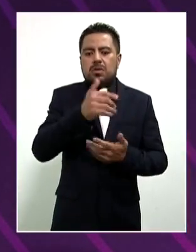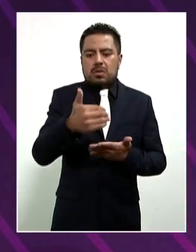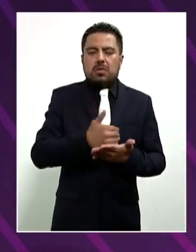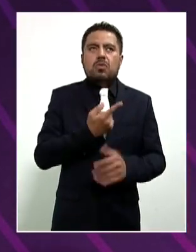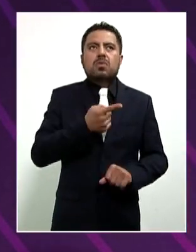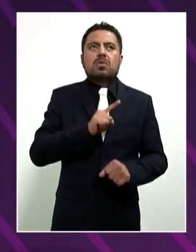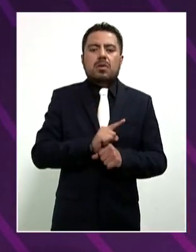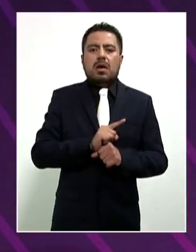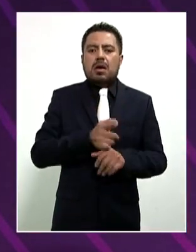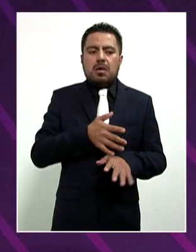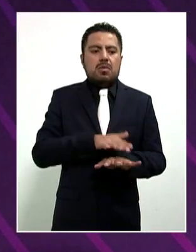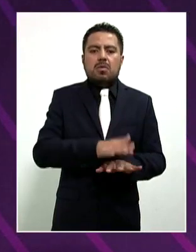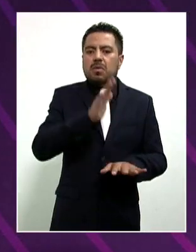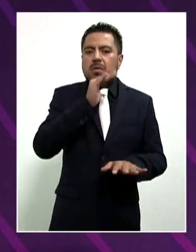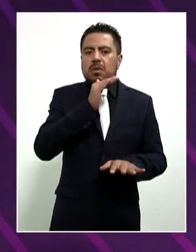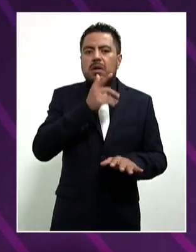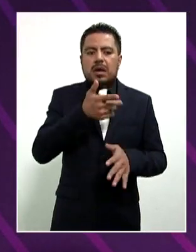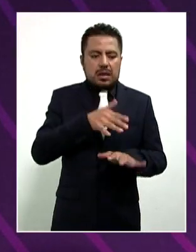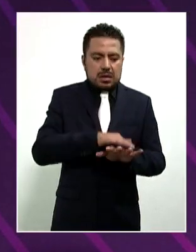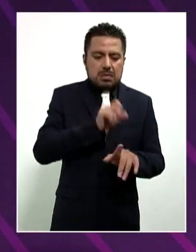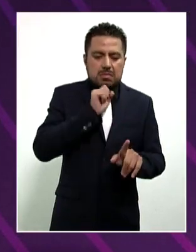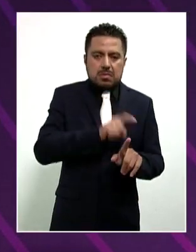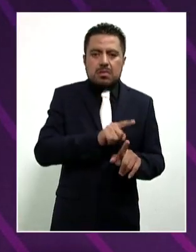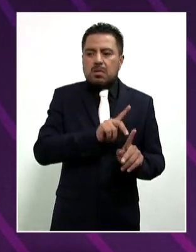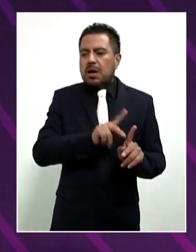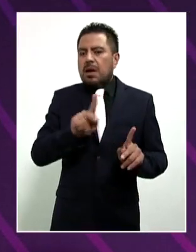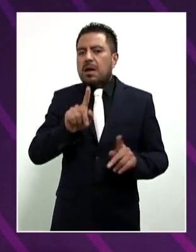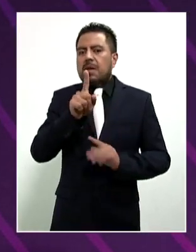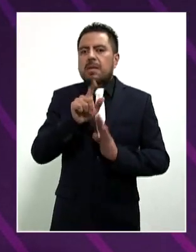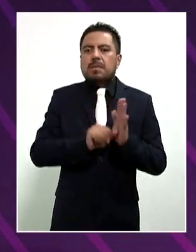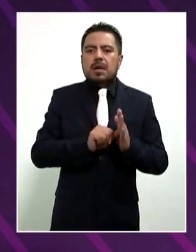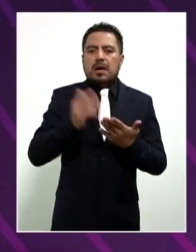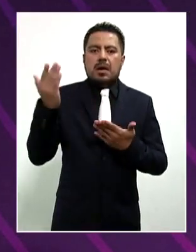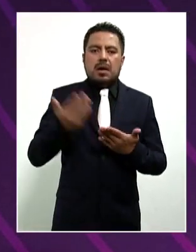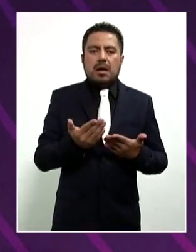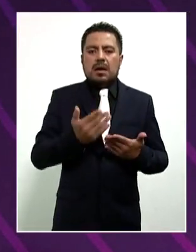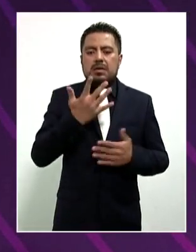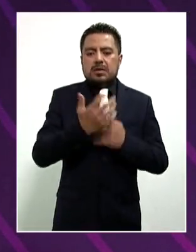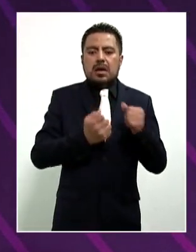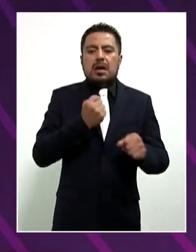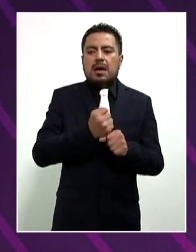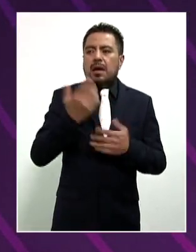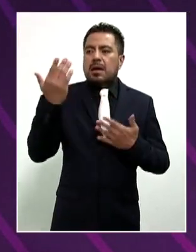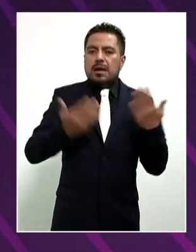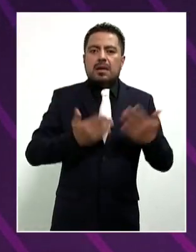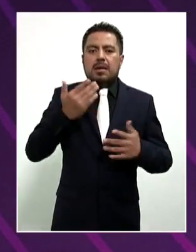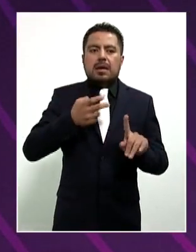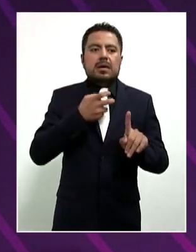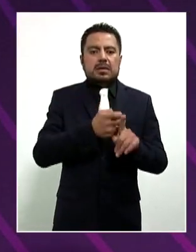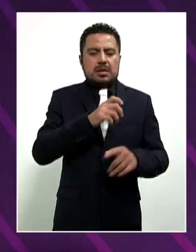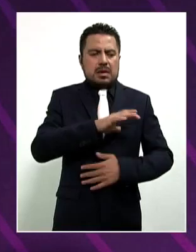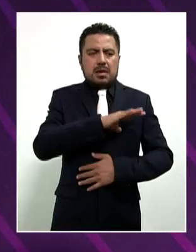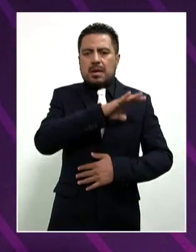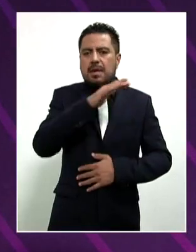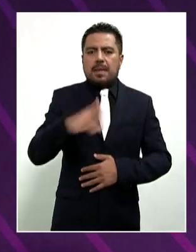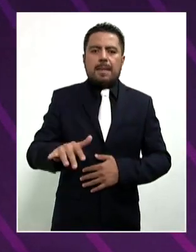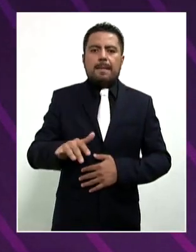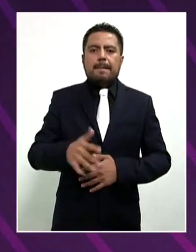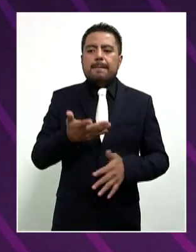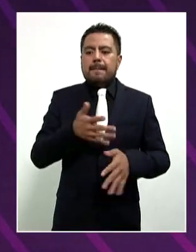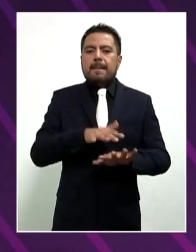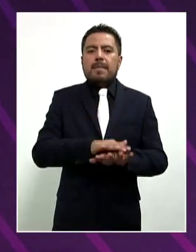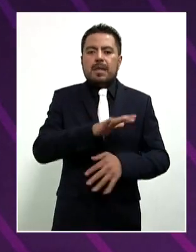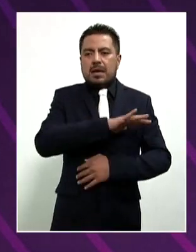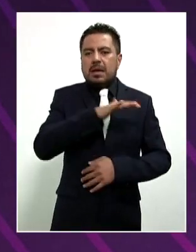puedes integrar. No es lo mismo la situación de integración al mes de llegado que a 5 años de llegado, y esto es una cuestión general. La